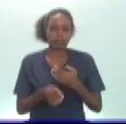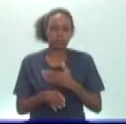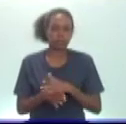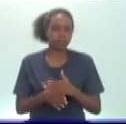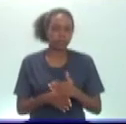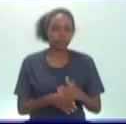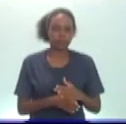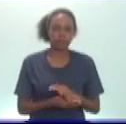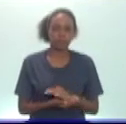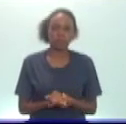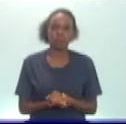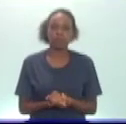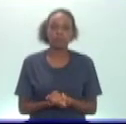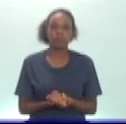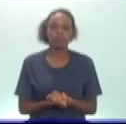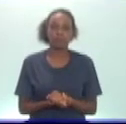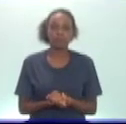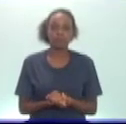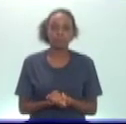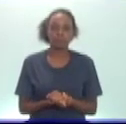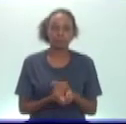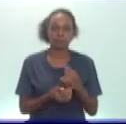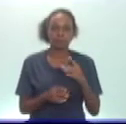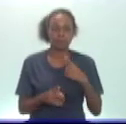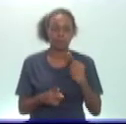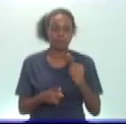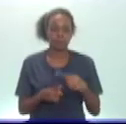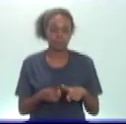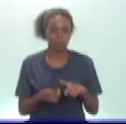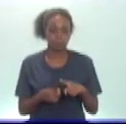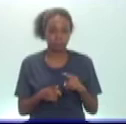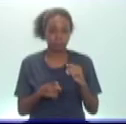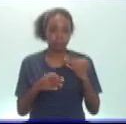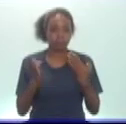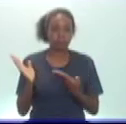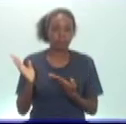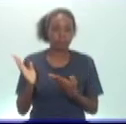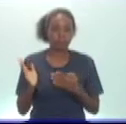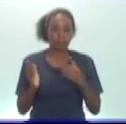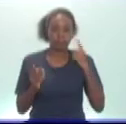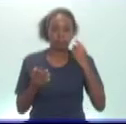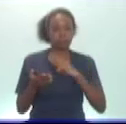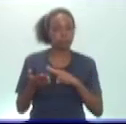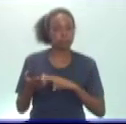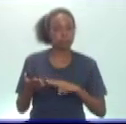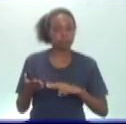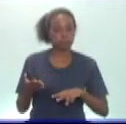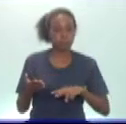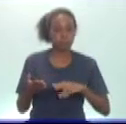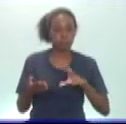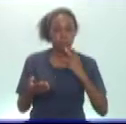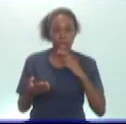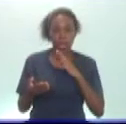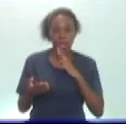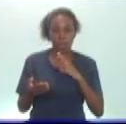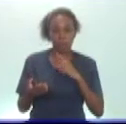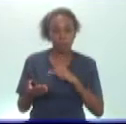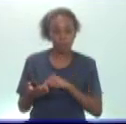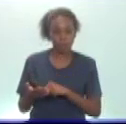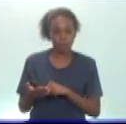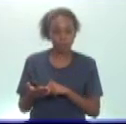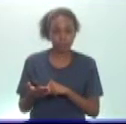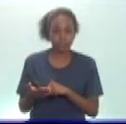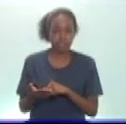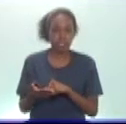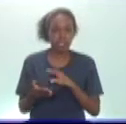problema. Luego pasamos a la solución, operamos, realizamos los cálculos y escribimos la respuesta. Y por último, socializamos